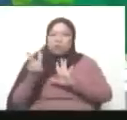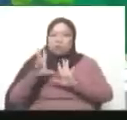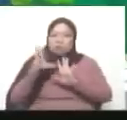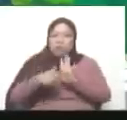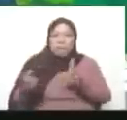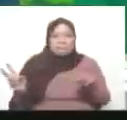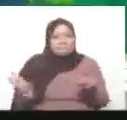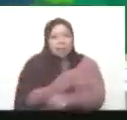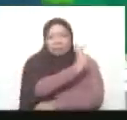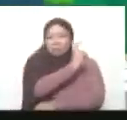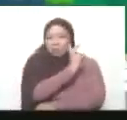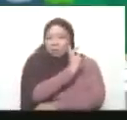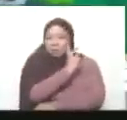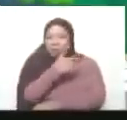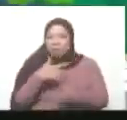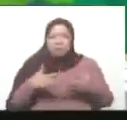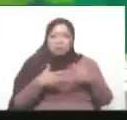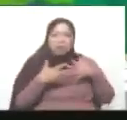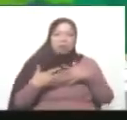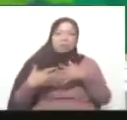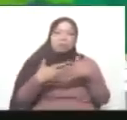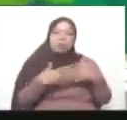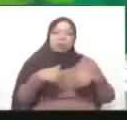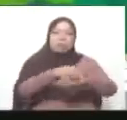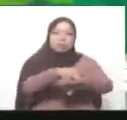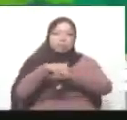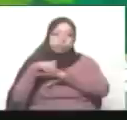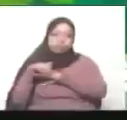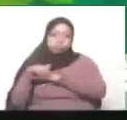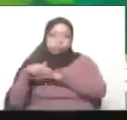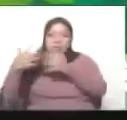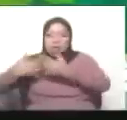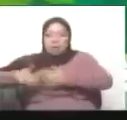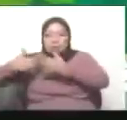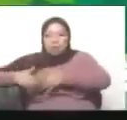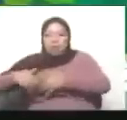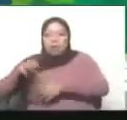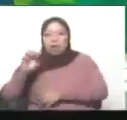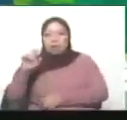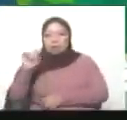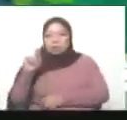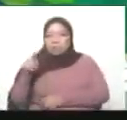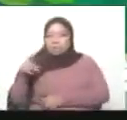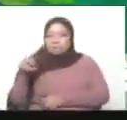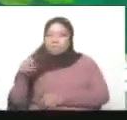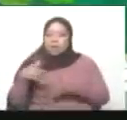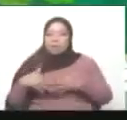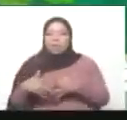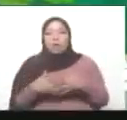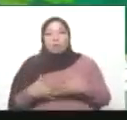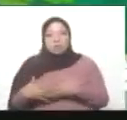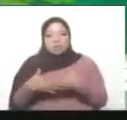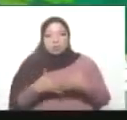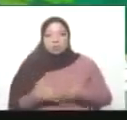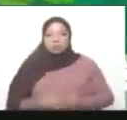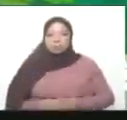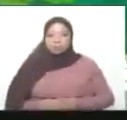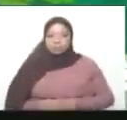es víctima antes del imperio británico y ahora de la Expo móvil del Comando sur del imperio estadounidense